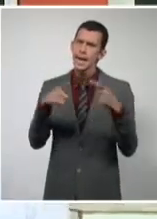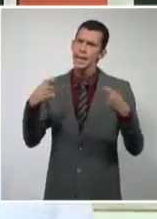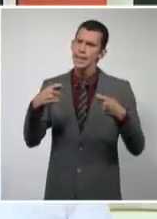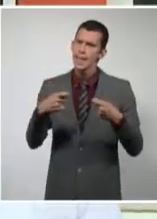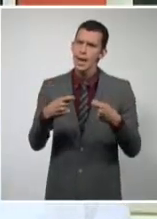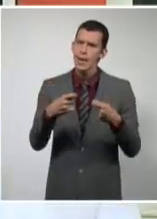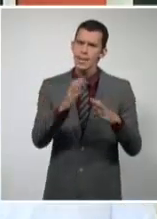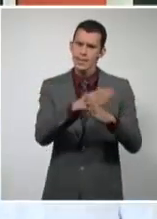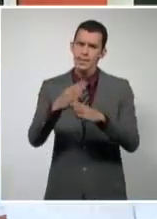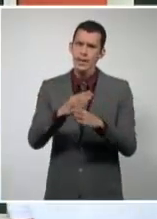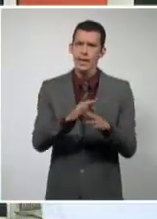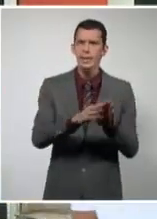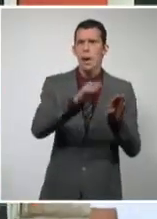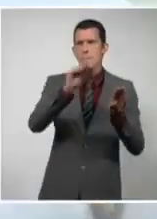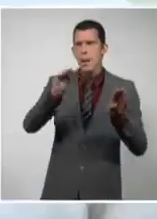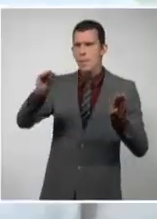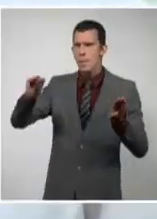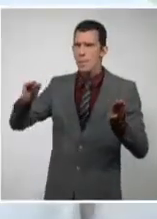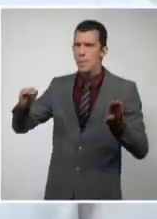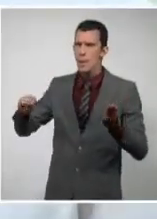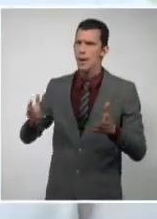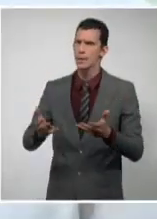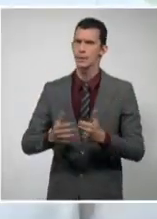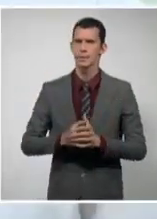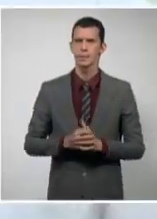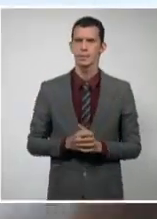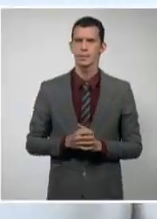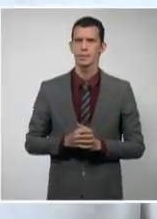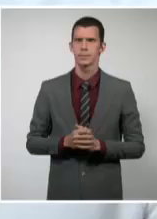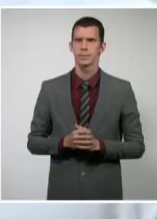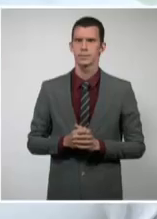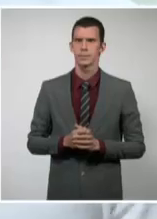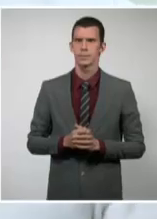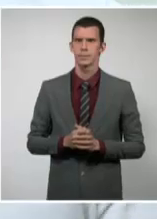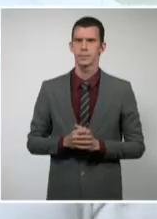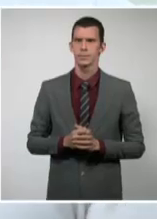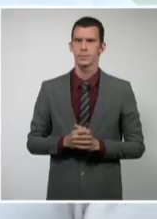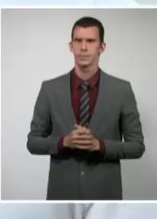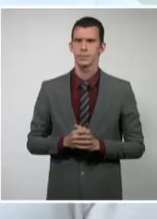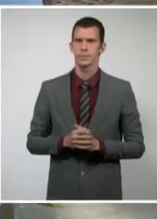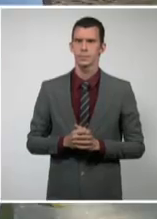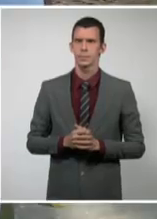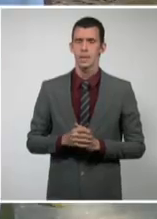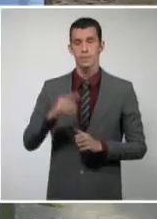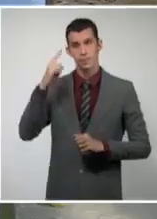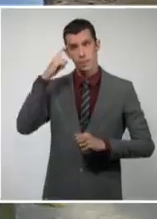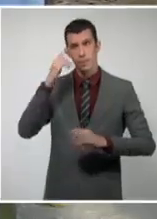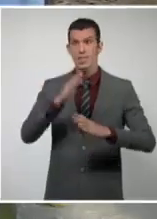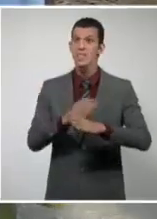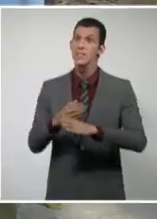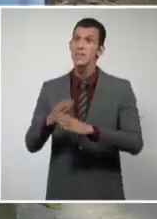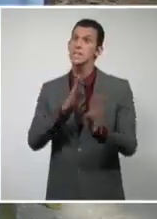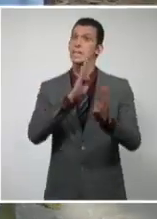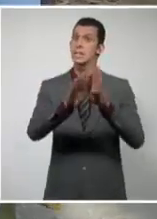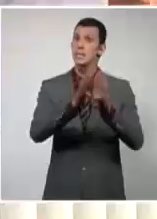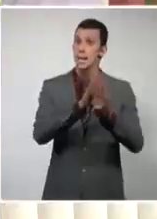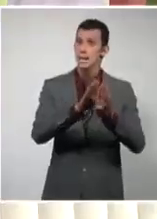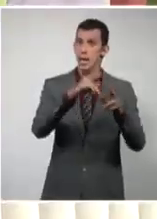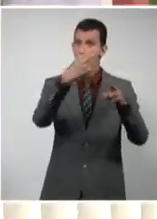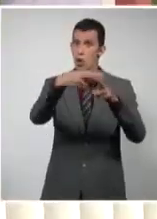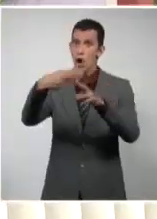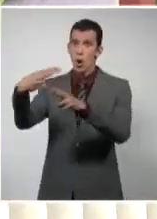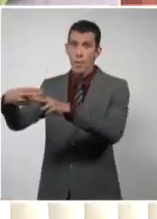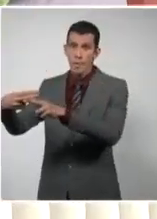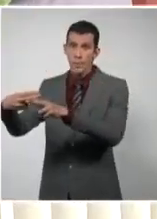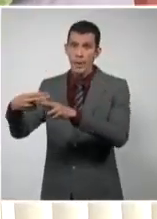todos los alrededores de Mónaco, con Palmares, los compañeros de Silvain que tenemos también aquí. Más allá de las soluciones locales,